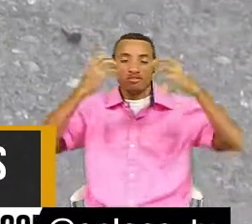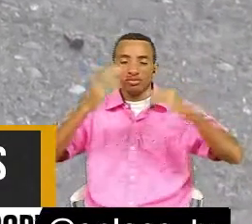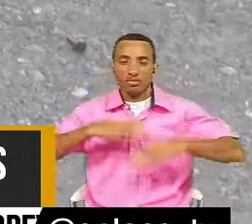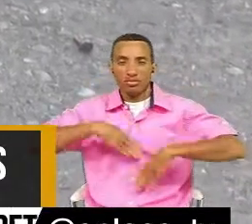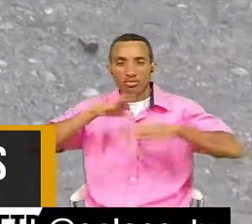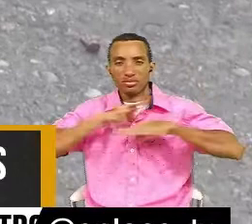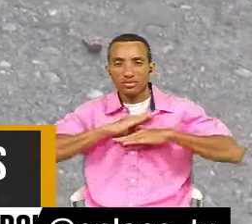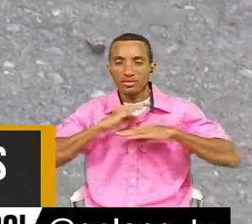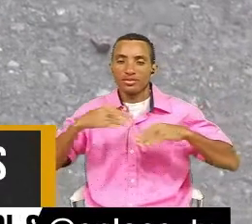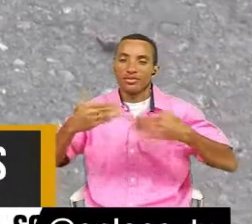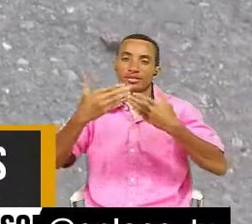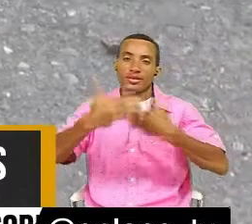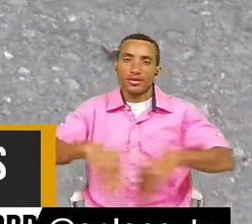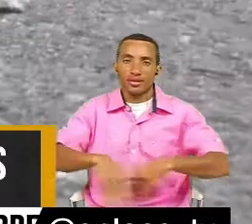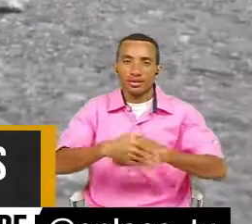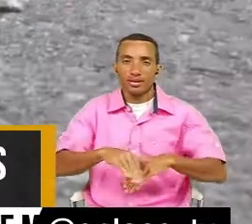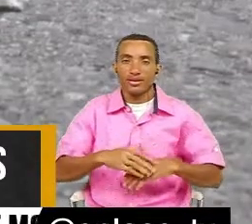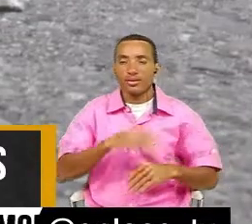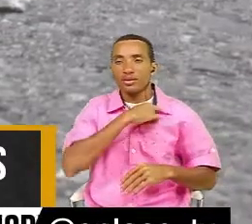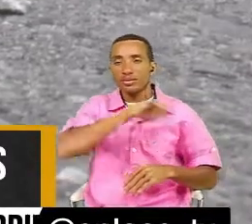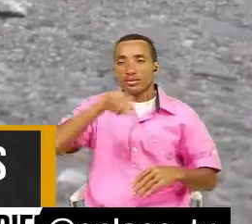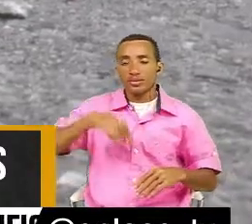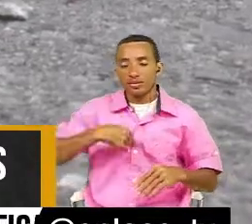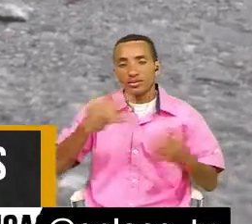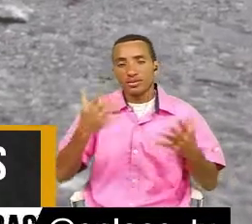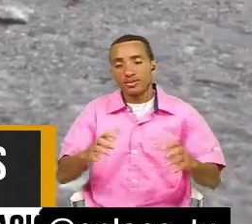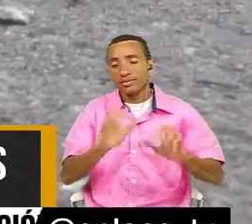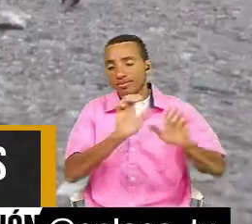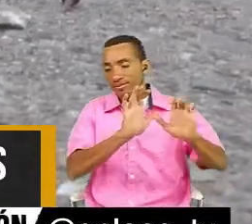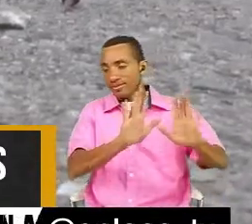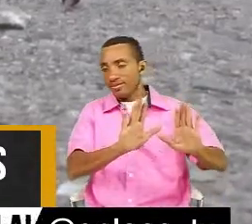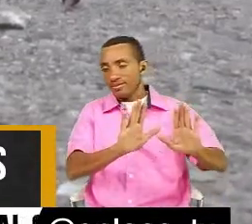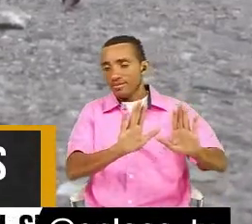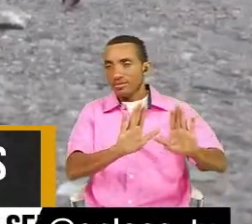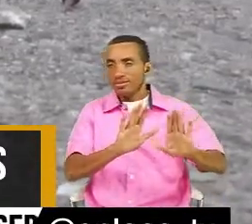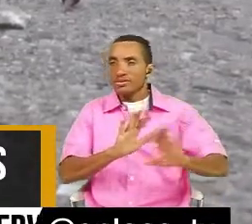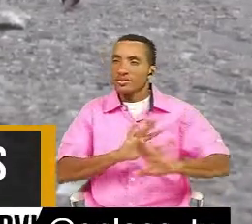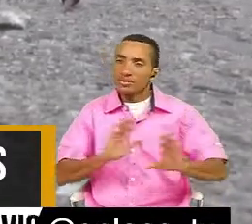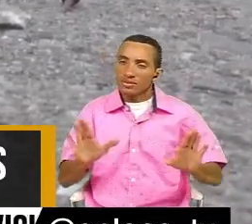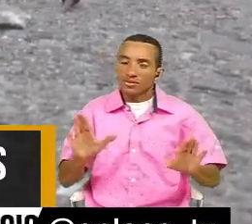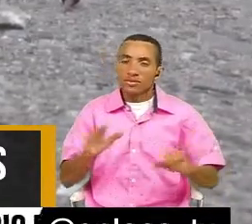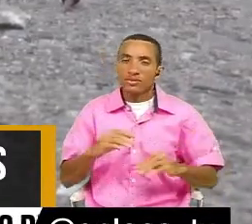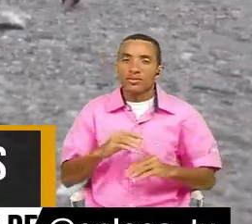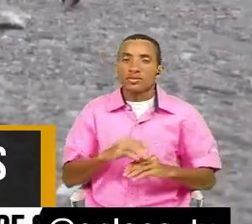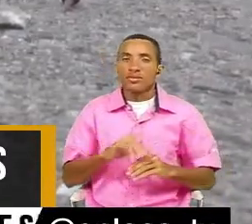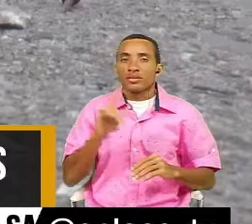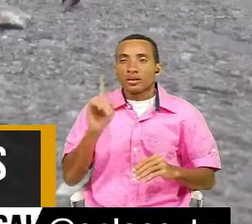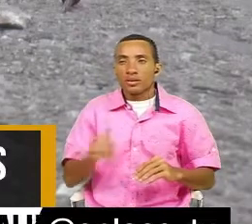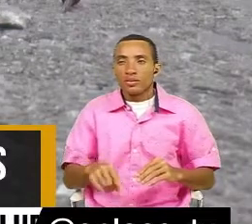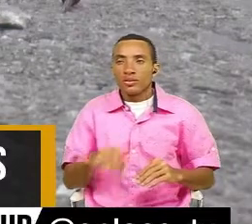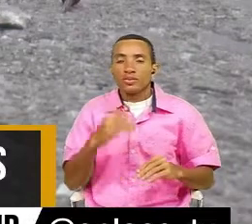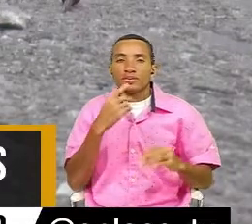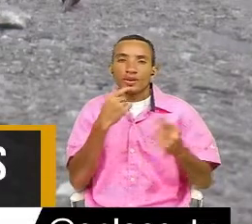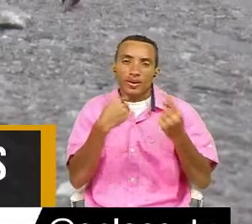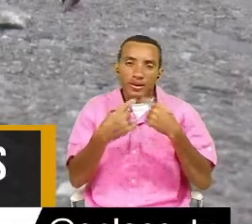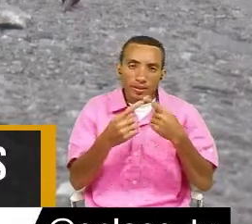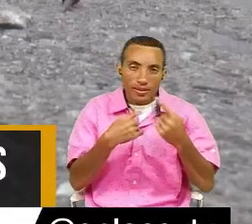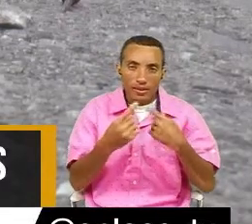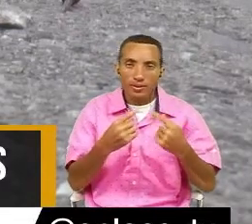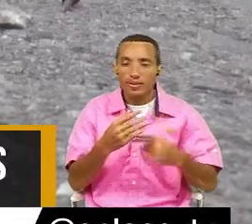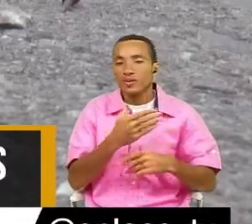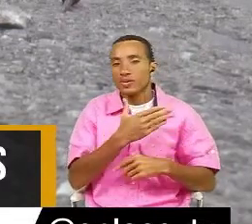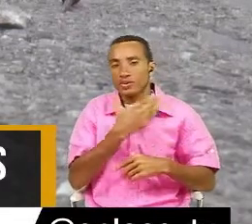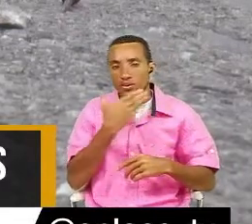en las calles que nosotros queremos evitar, que hemos estado precisamente con nuestra estrategia de diálogos por la movilidad a